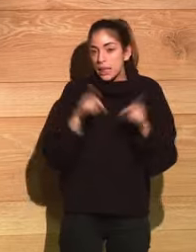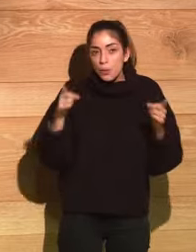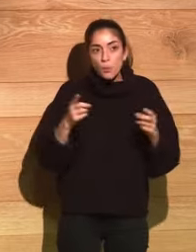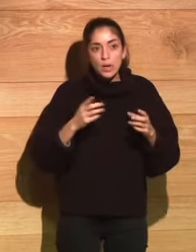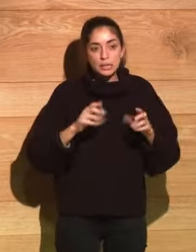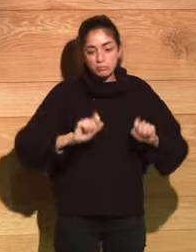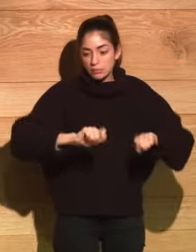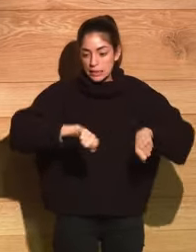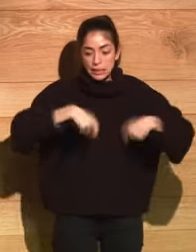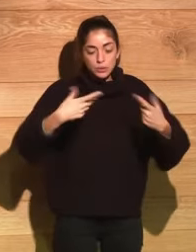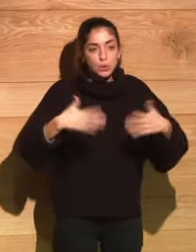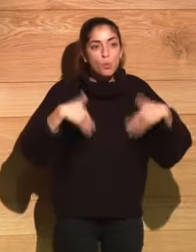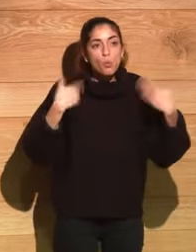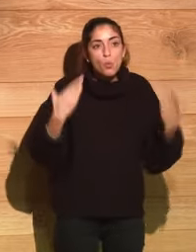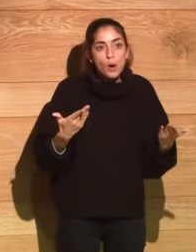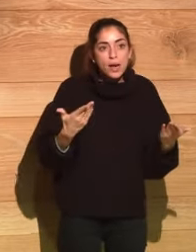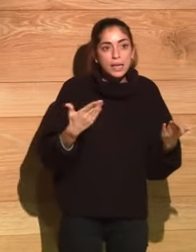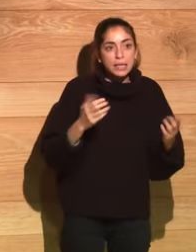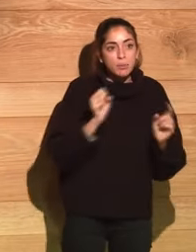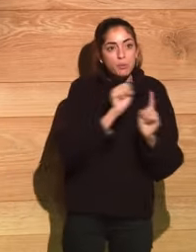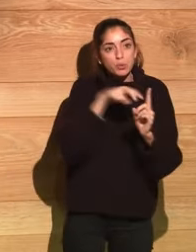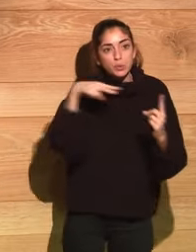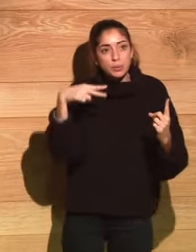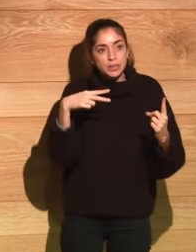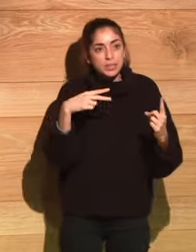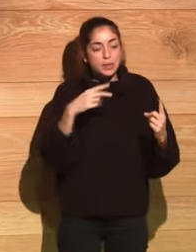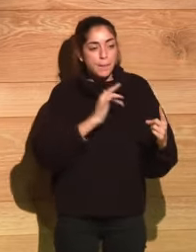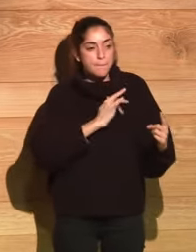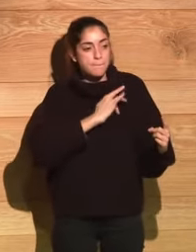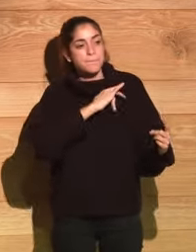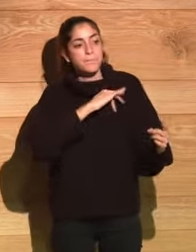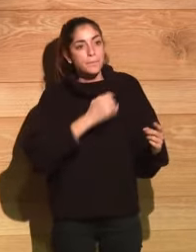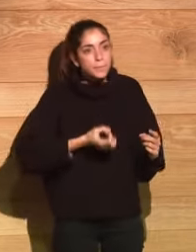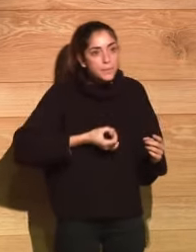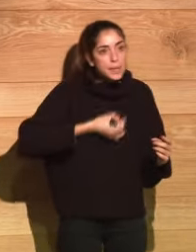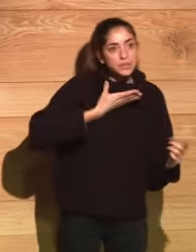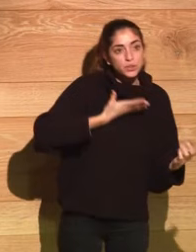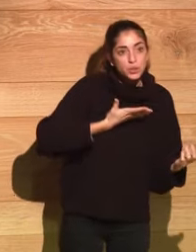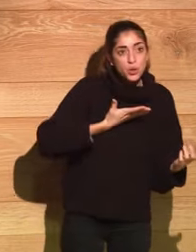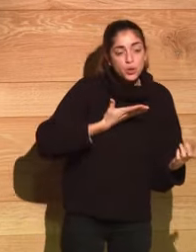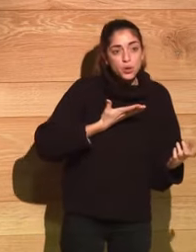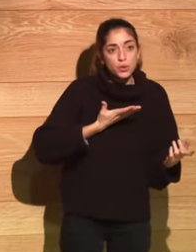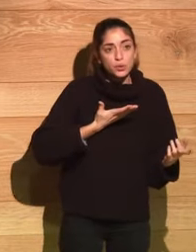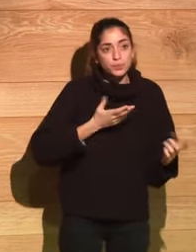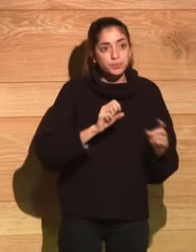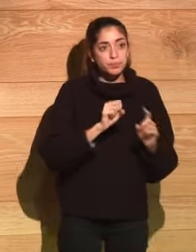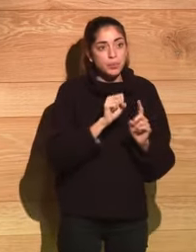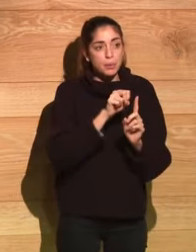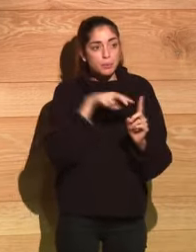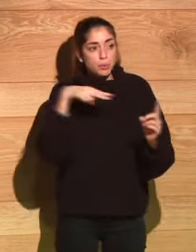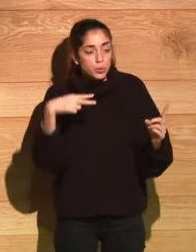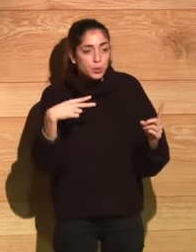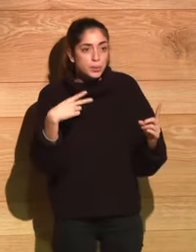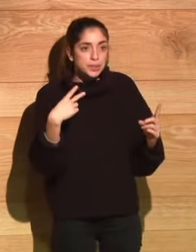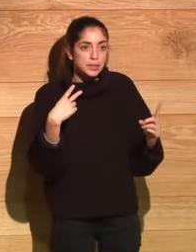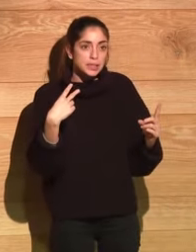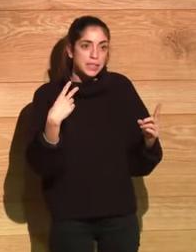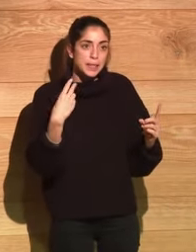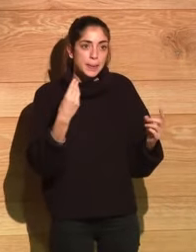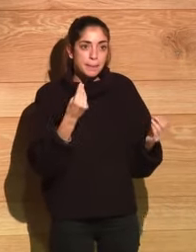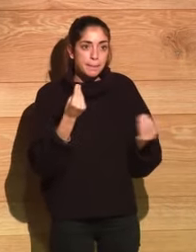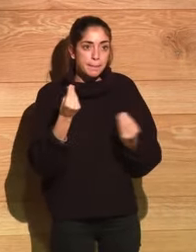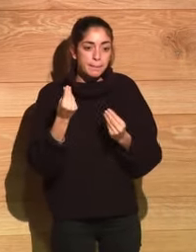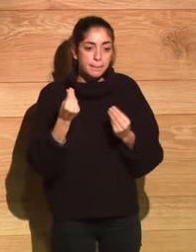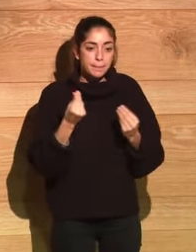mirada amorosa, una mirada apasionada, una mirada tierna, es estar en el punto de mira